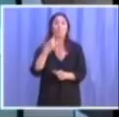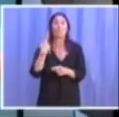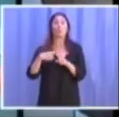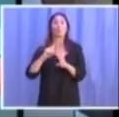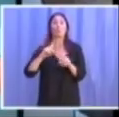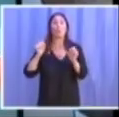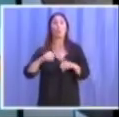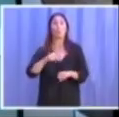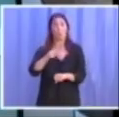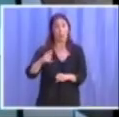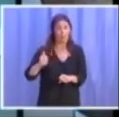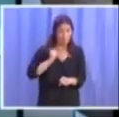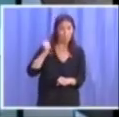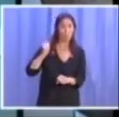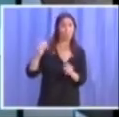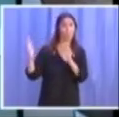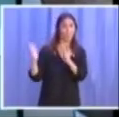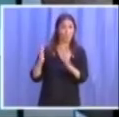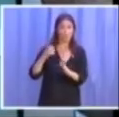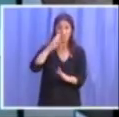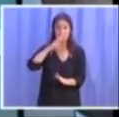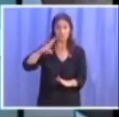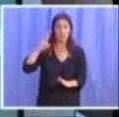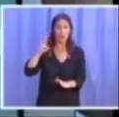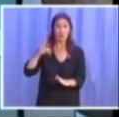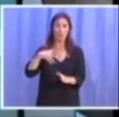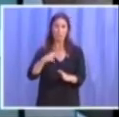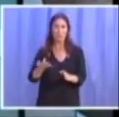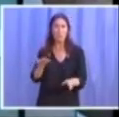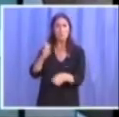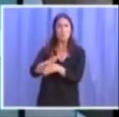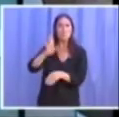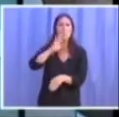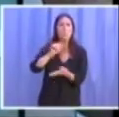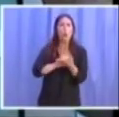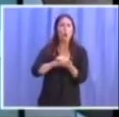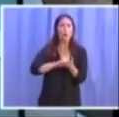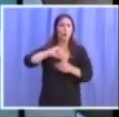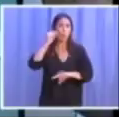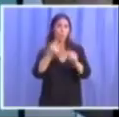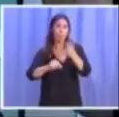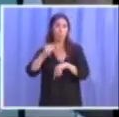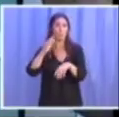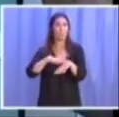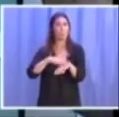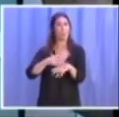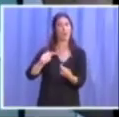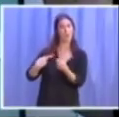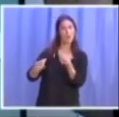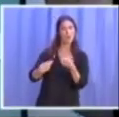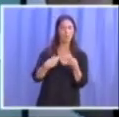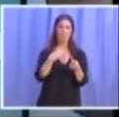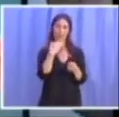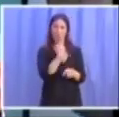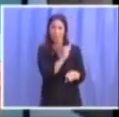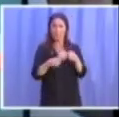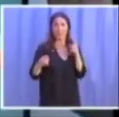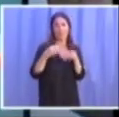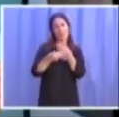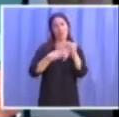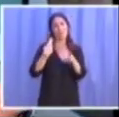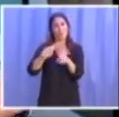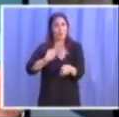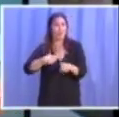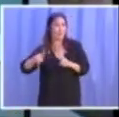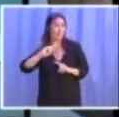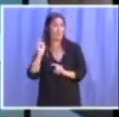acuerdo, ha tenido la oportunidad de cualquiera de esos 3 años haber presentado un borrador de presupuesto para poder haber negociado algo distinto y hacer las políticas de otra